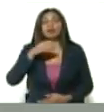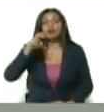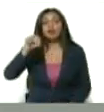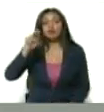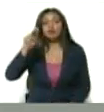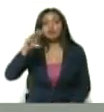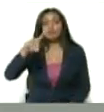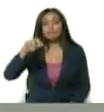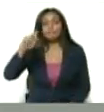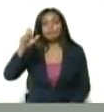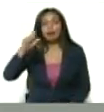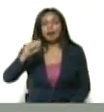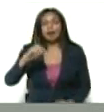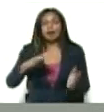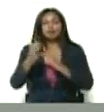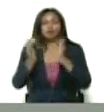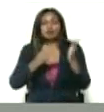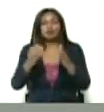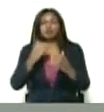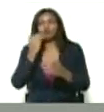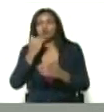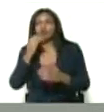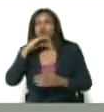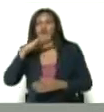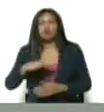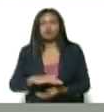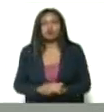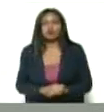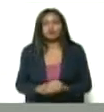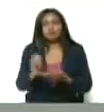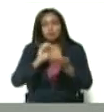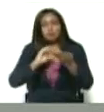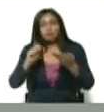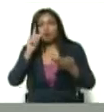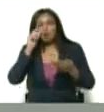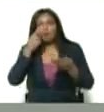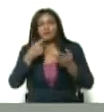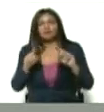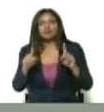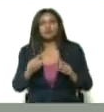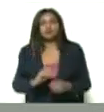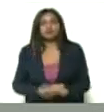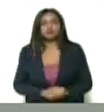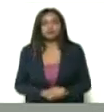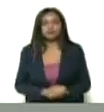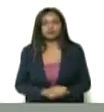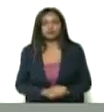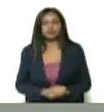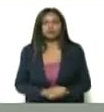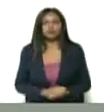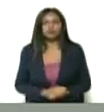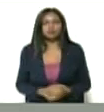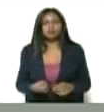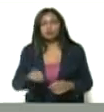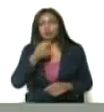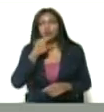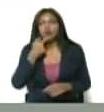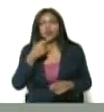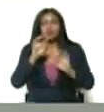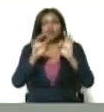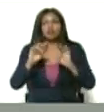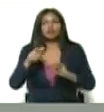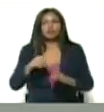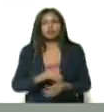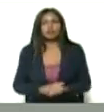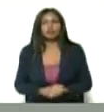Jesús, Aproximación Histórica, escrito por el padre español José Antonio Pagola, una hermosa descripción del